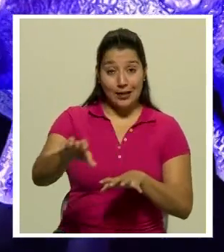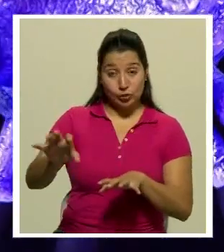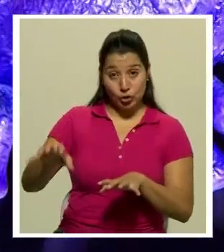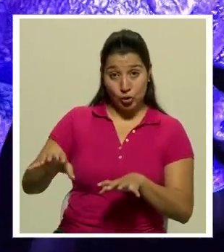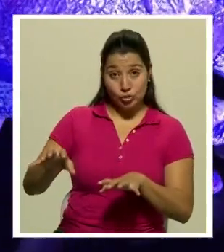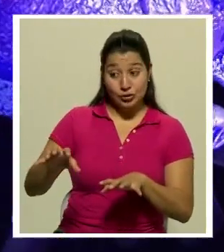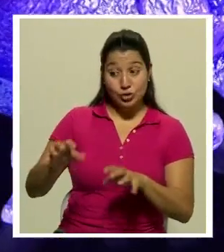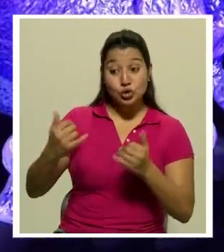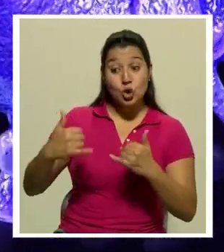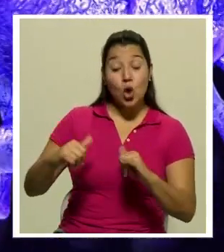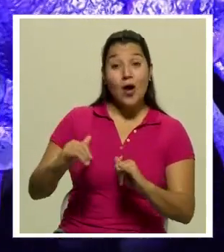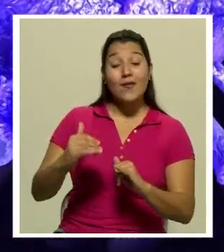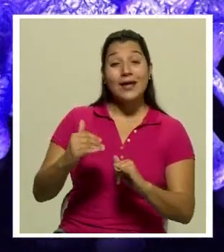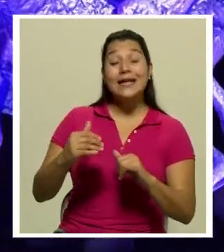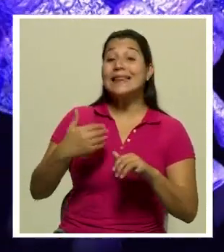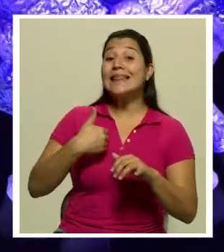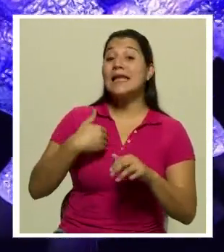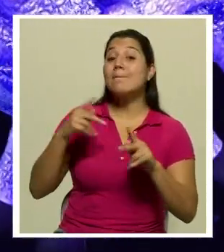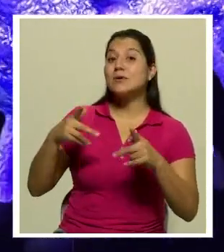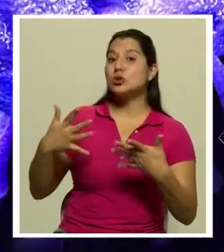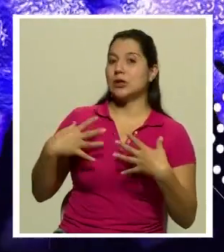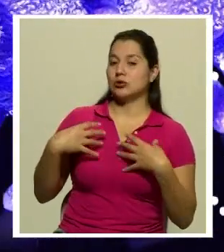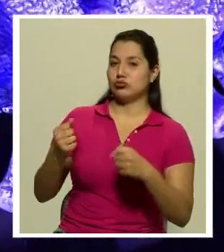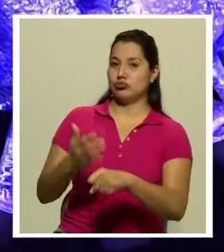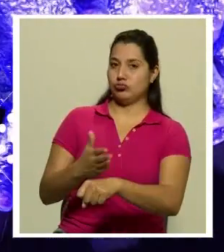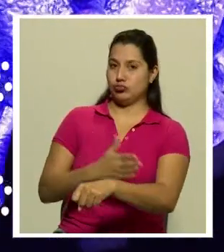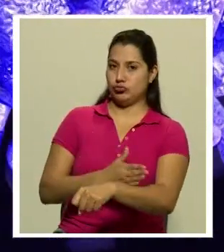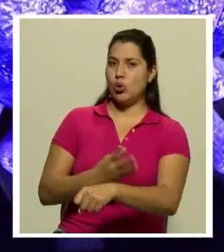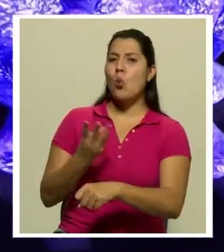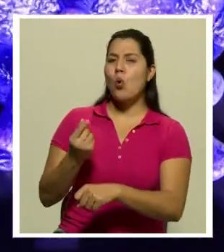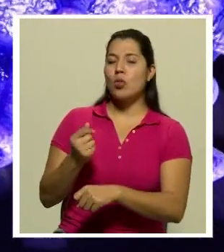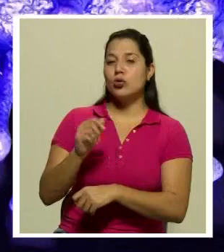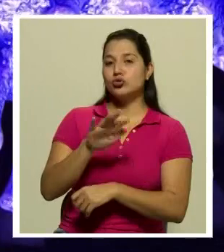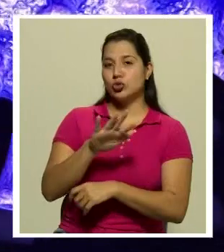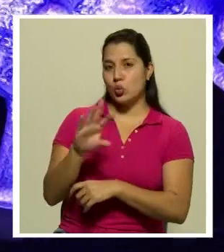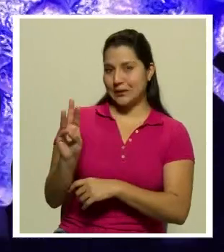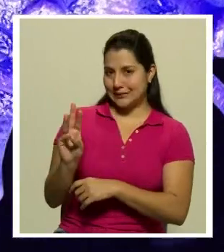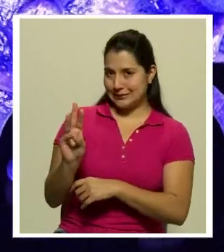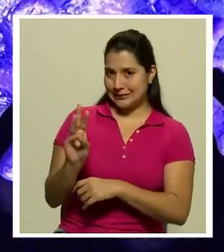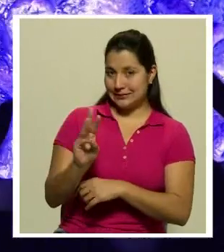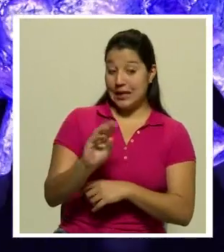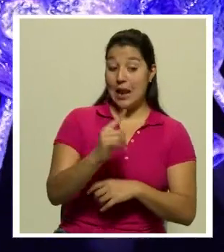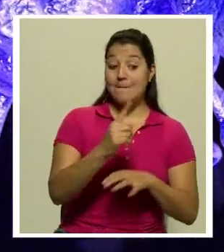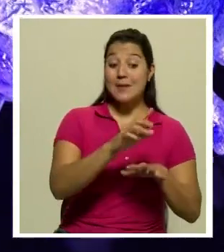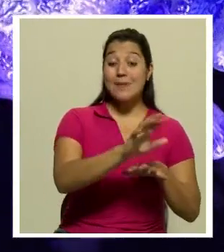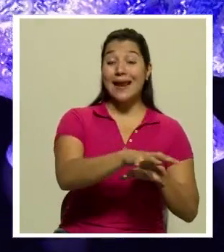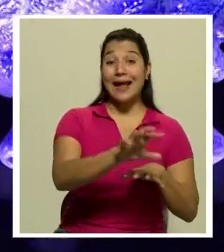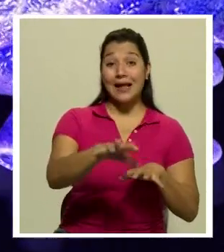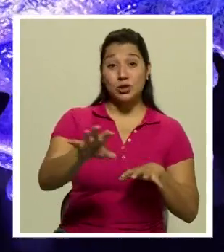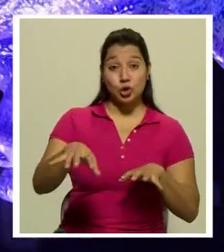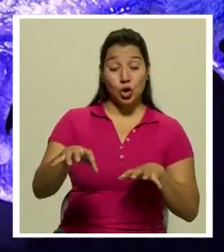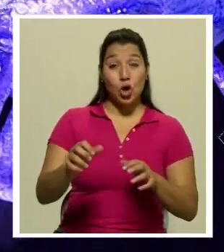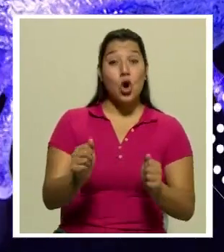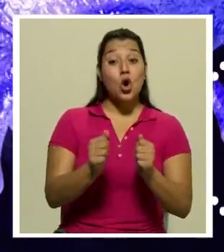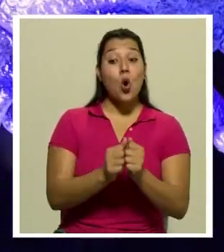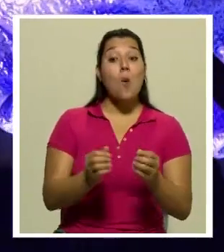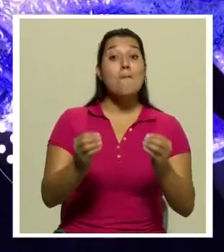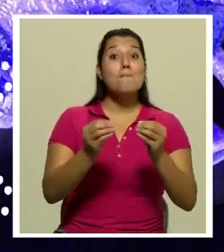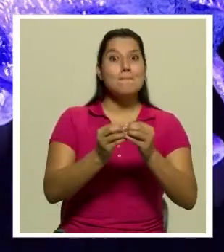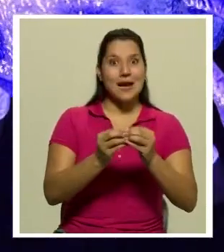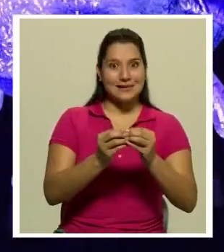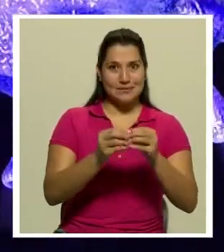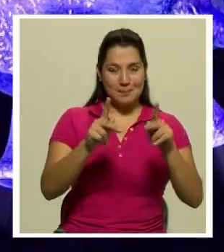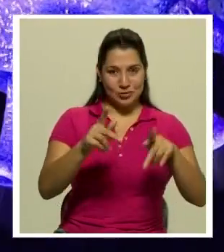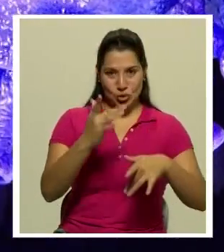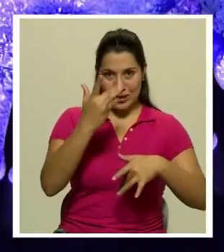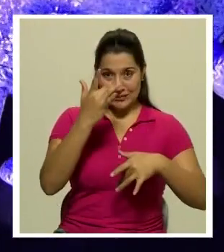tienen casos recuperados. Son 56 en total. El primer cantón con mayor cantidad de casos recuperados es el